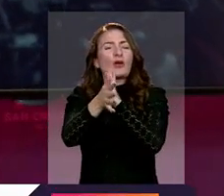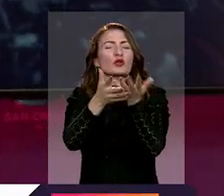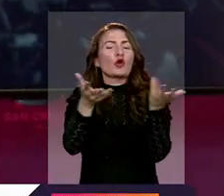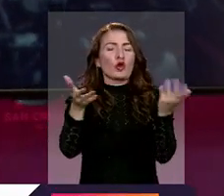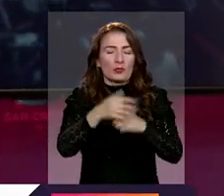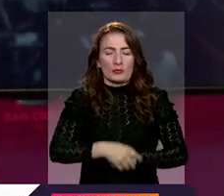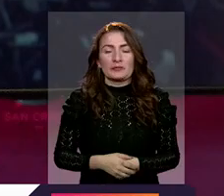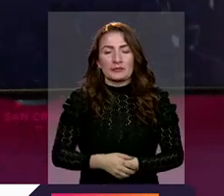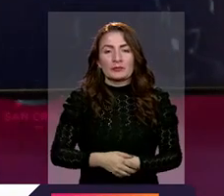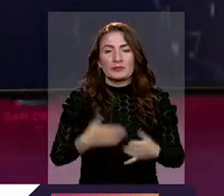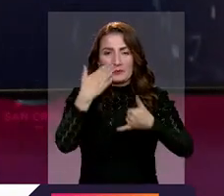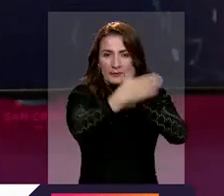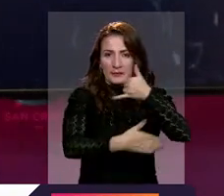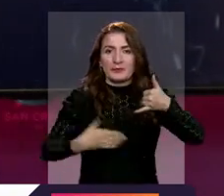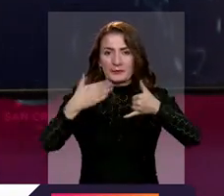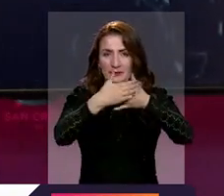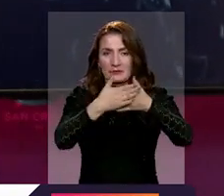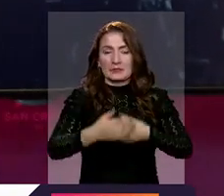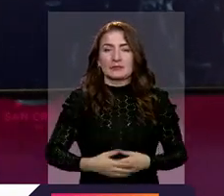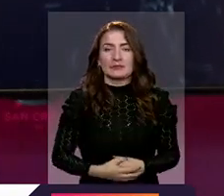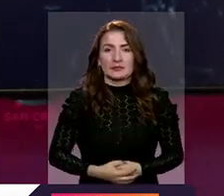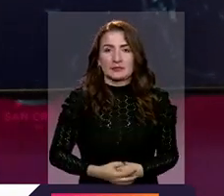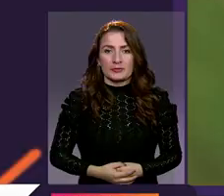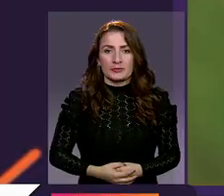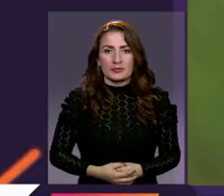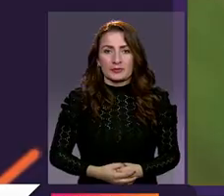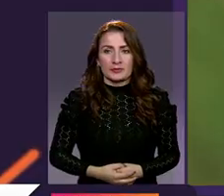otras noticias en nuestro panorama nacional.